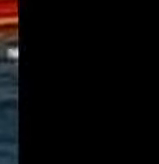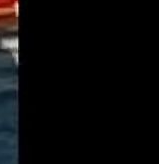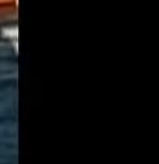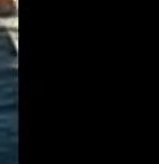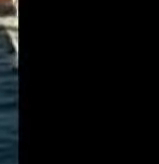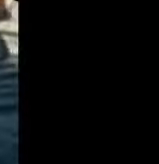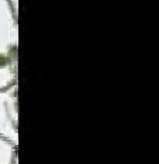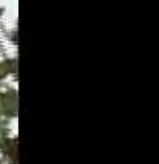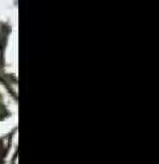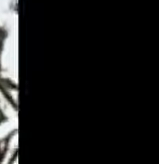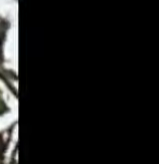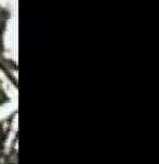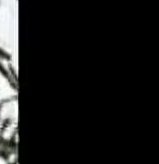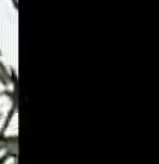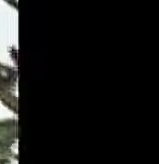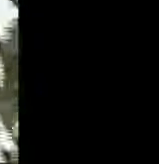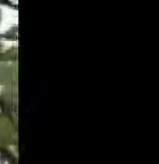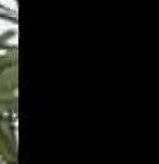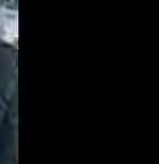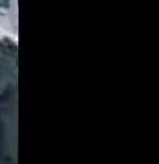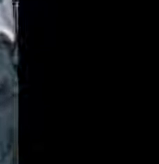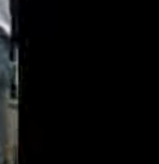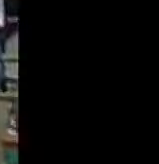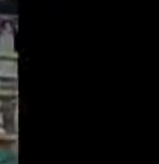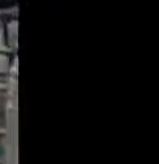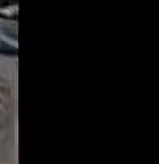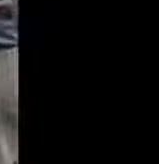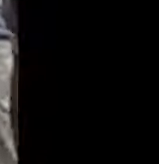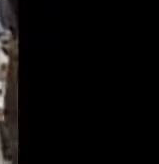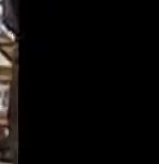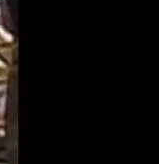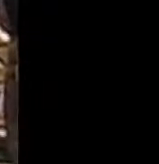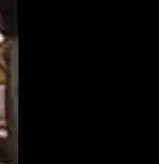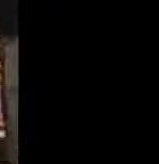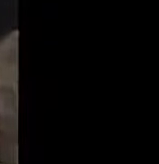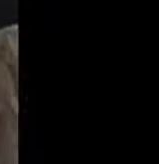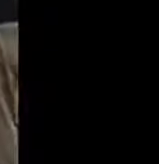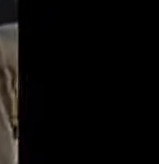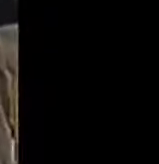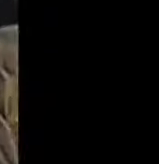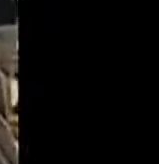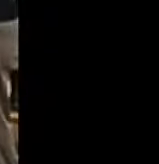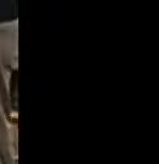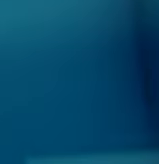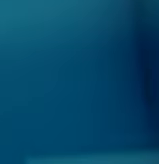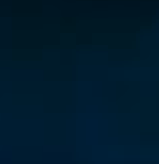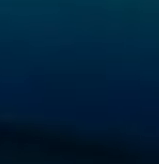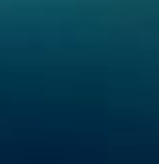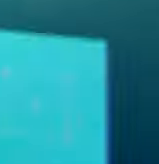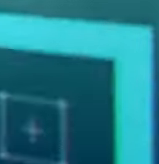Tlacotalpan. Día de la Candelaria. Jueves, 17:30 horas.